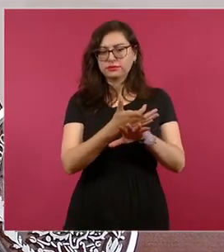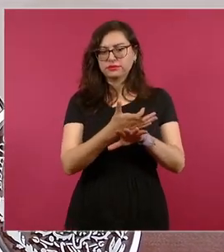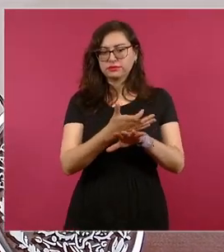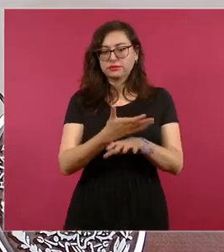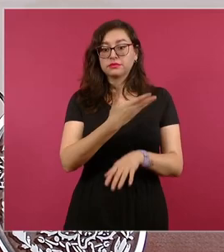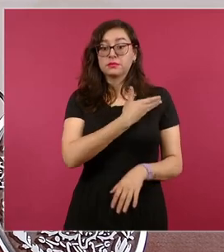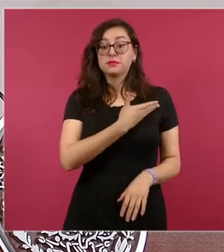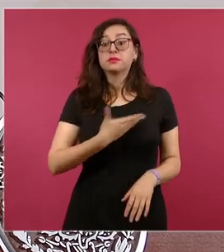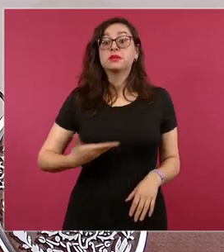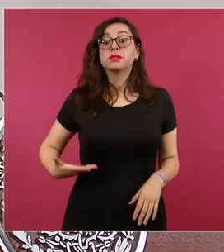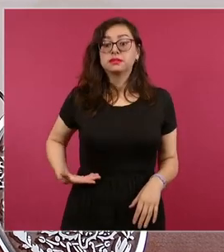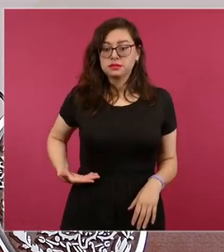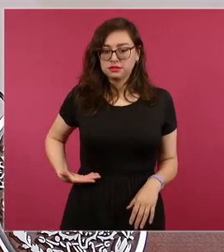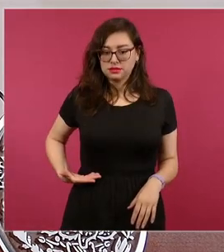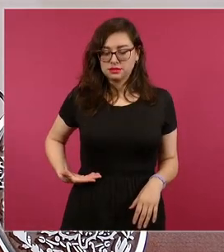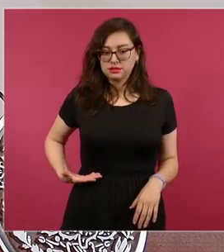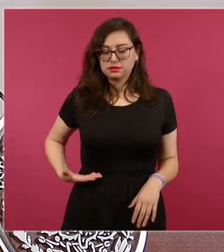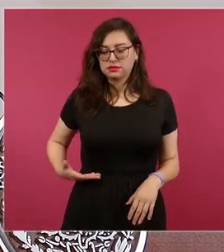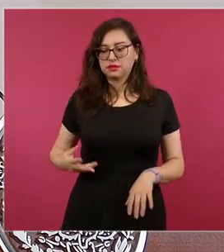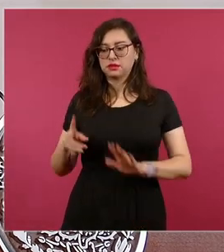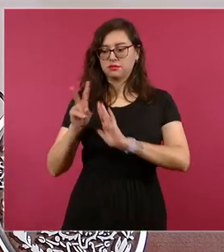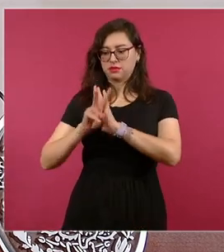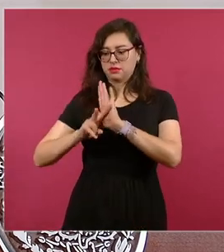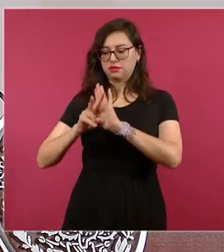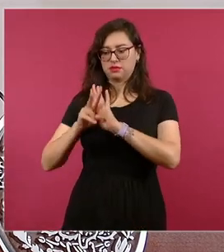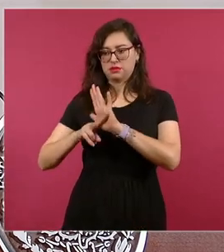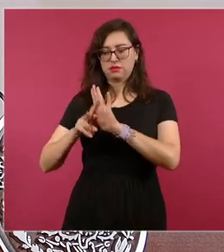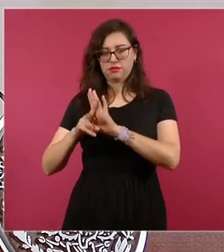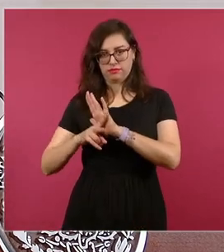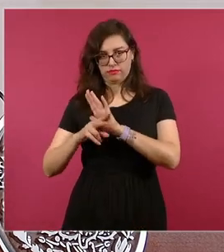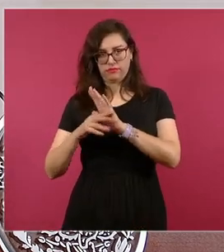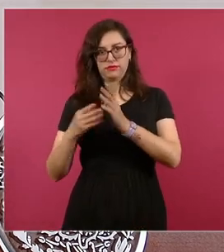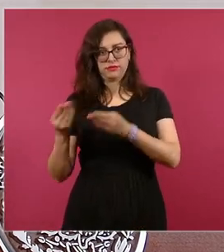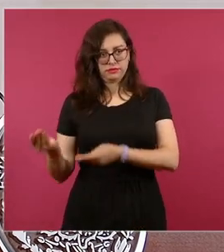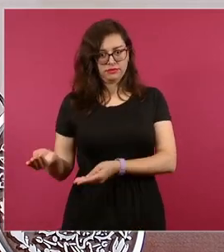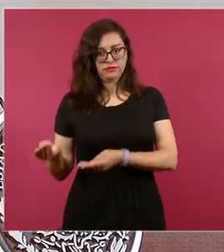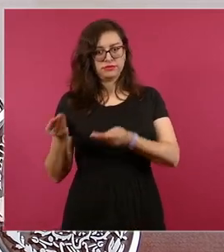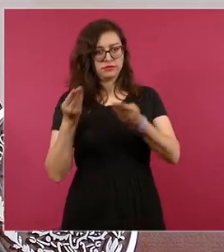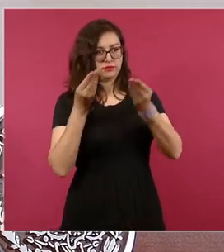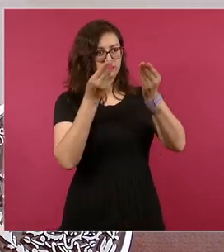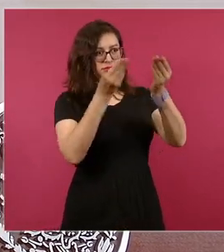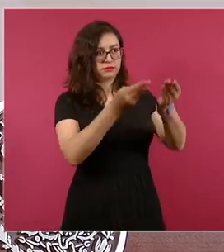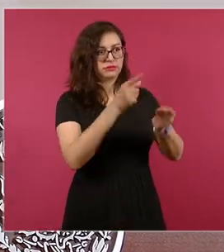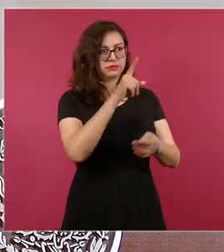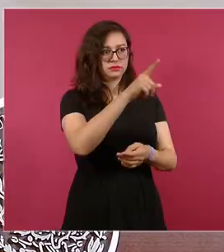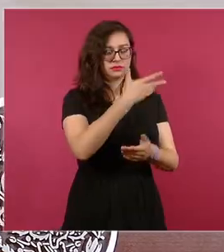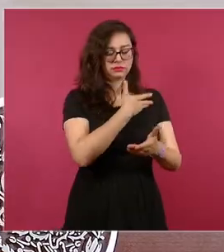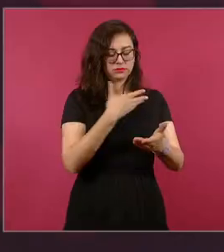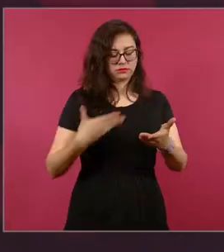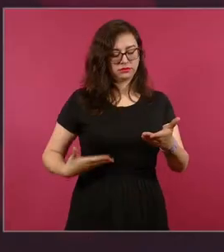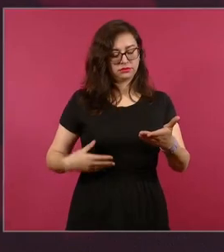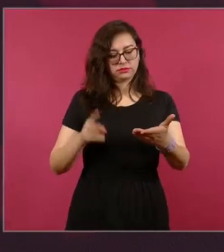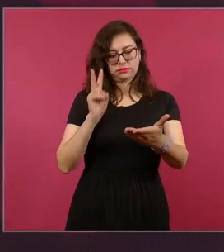a la Casa Blanca para que lo viera el presidente Biden,